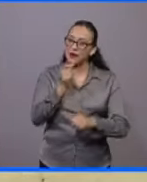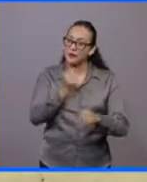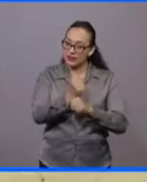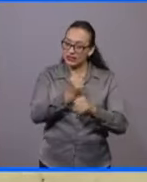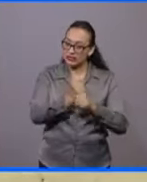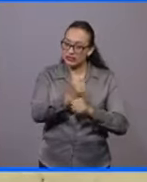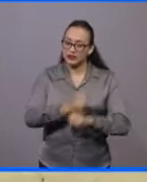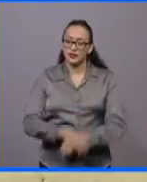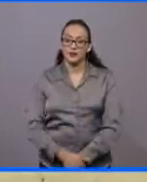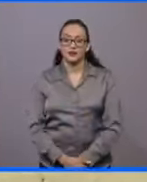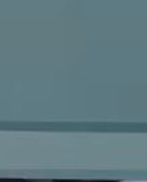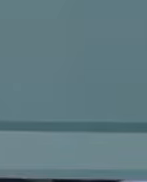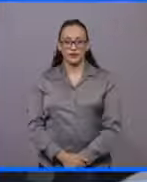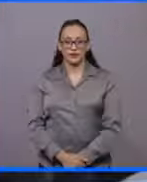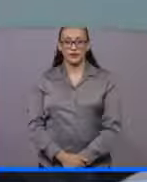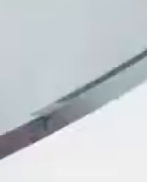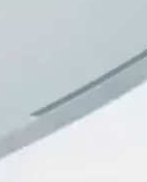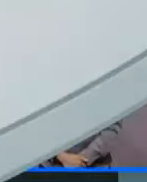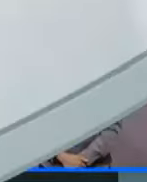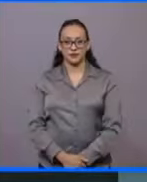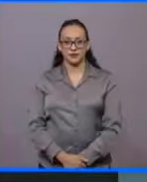situaciones.